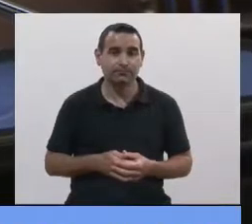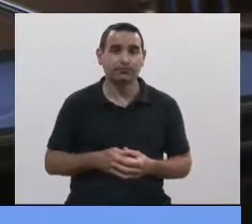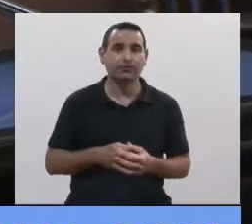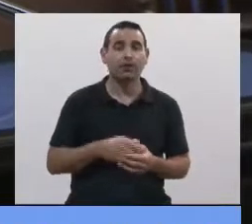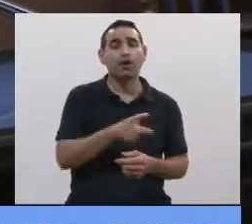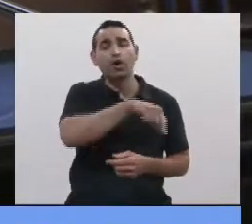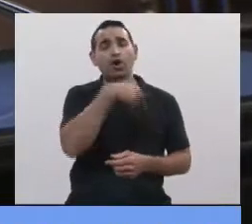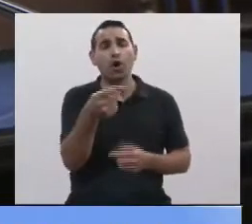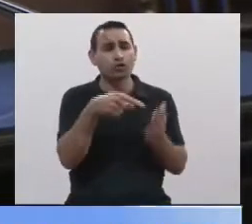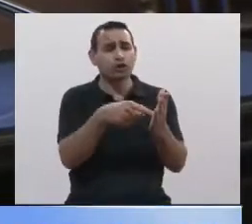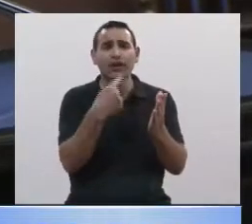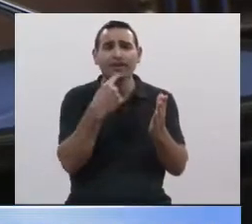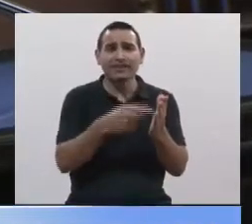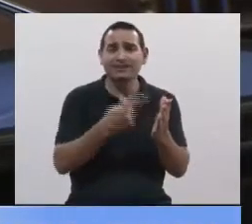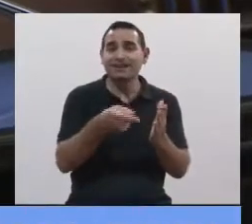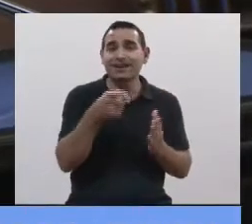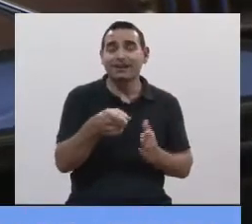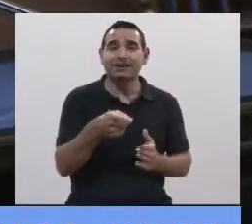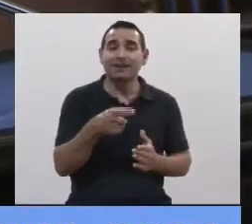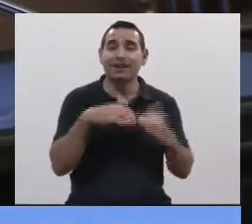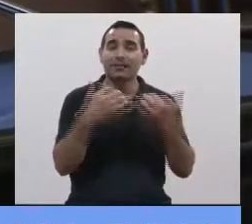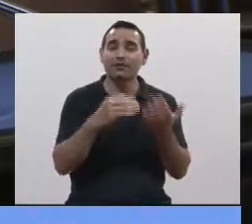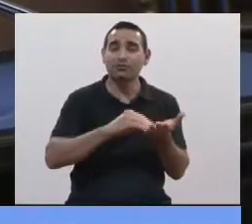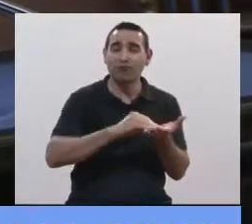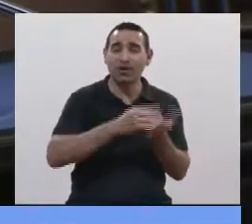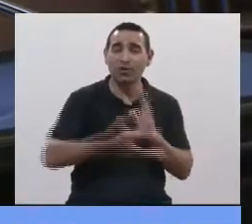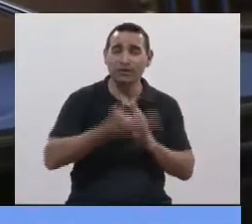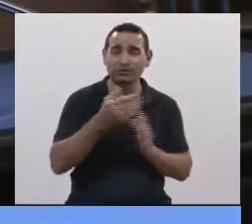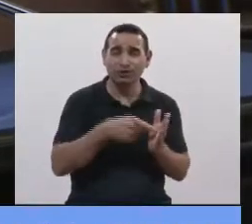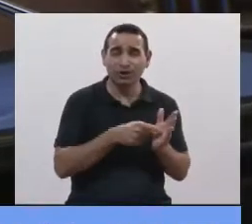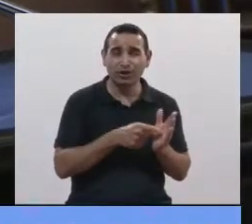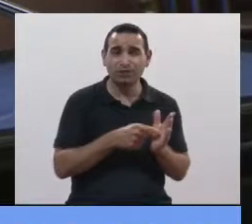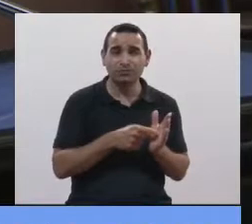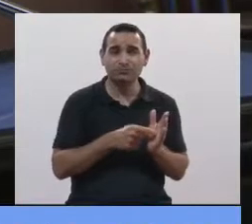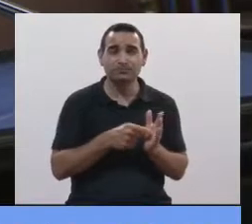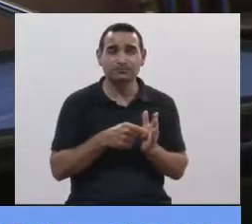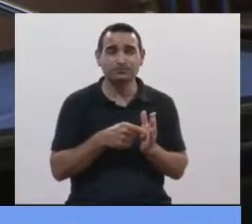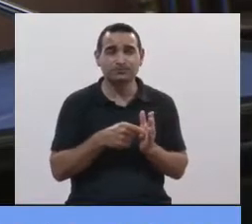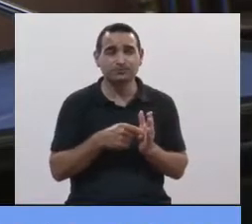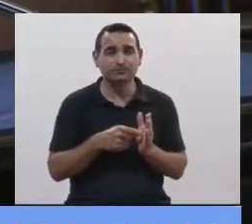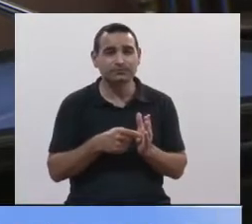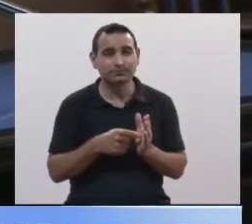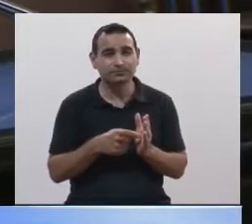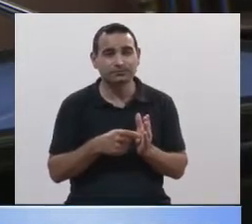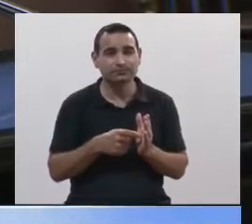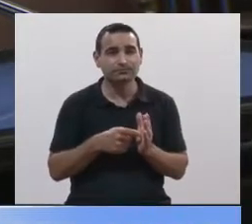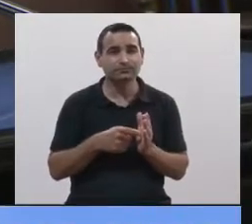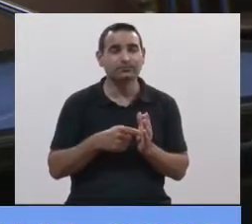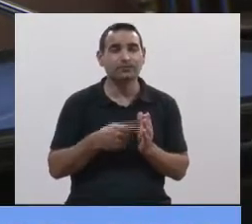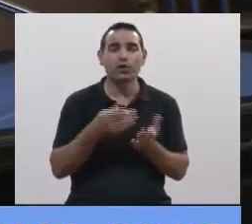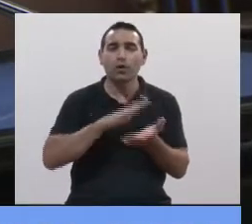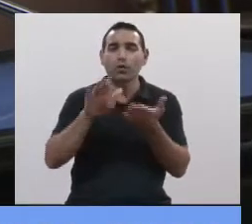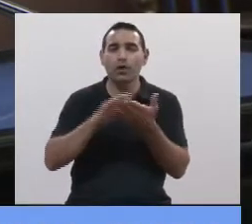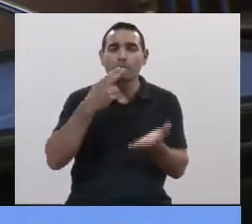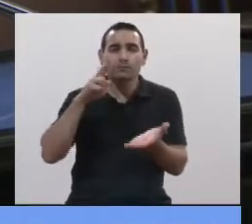El otro articulado que nos manda la Cámara de Diputados, y acá nadie lo observa. El nuevo gravamen a